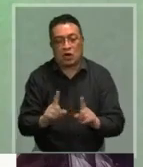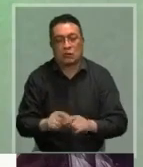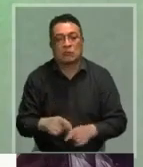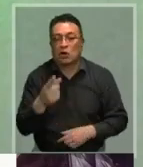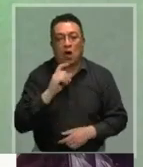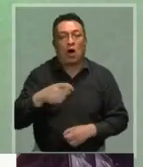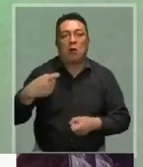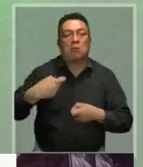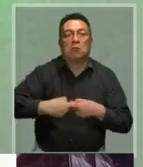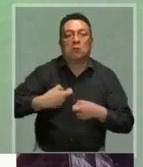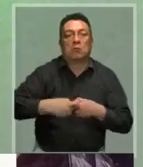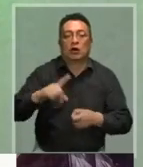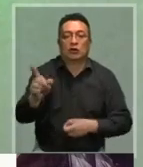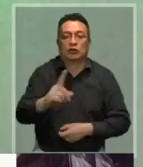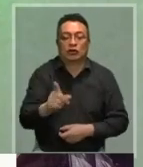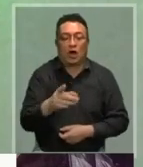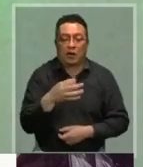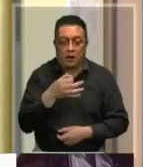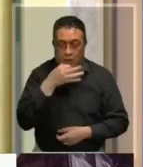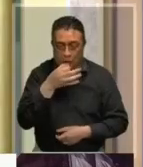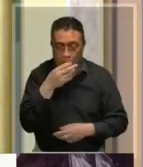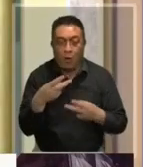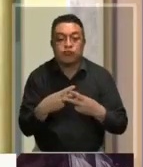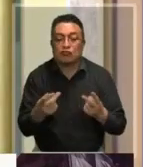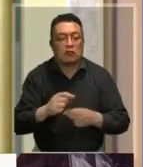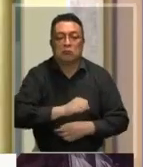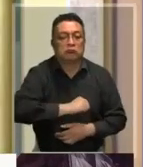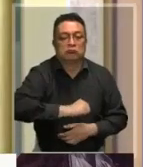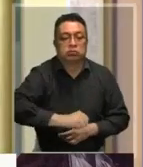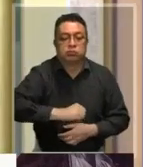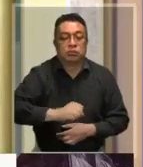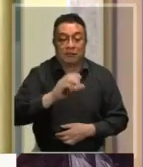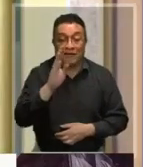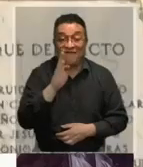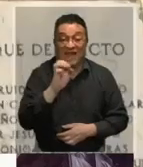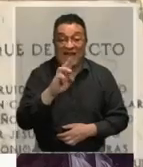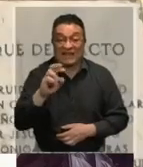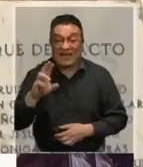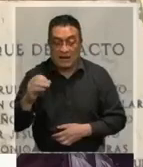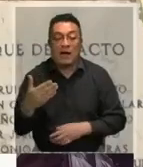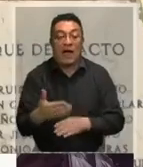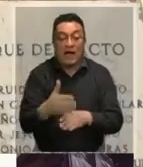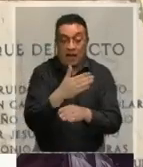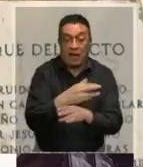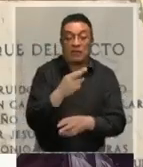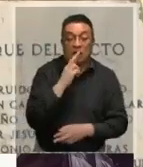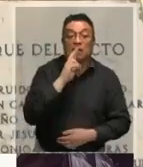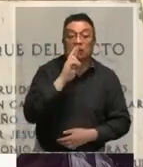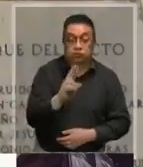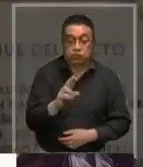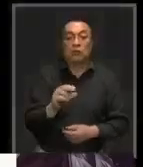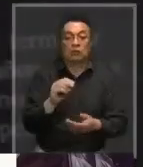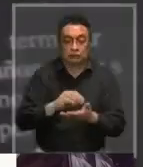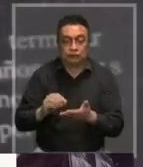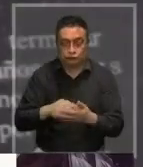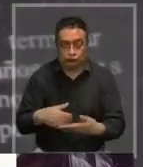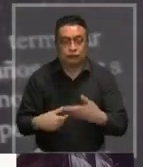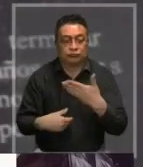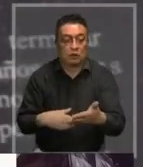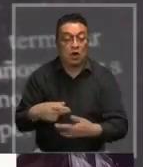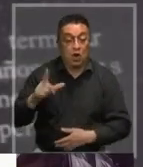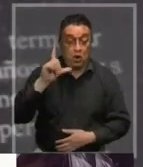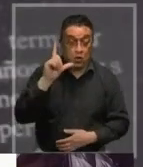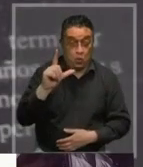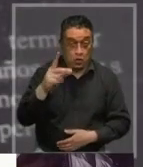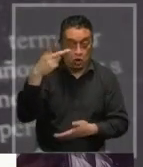su negativa a través de una declaración públ iormente con esta declaración desde julio